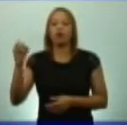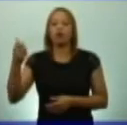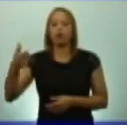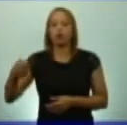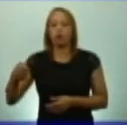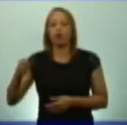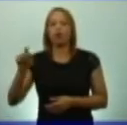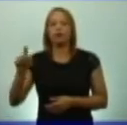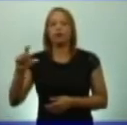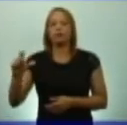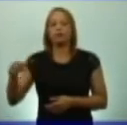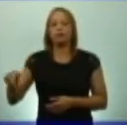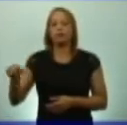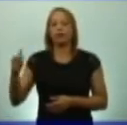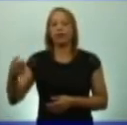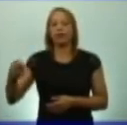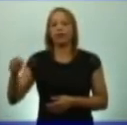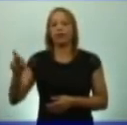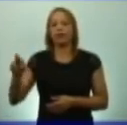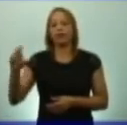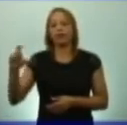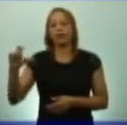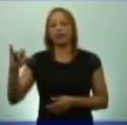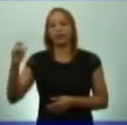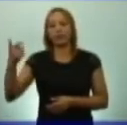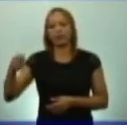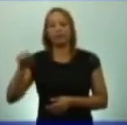diapositiva. Raúl Roa